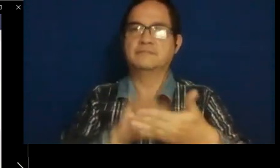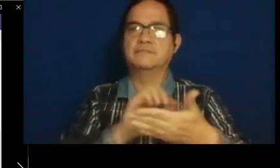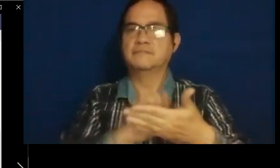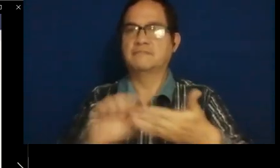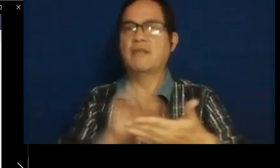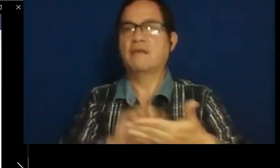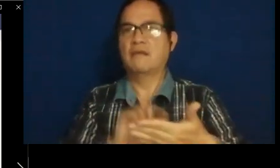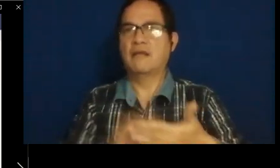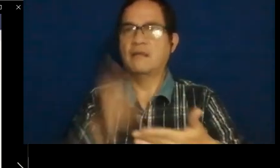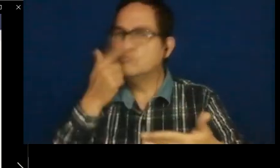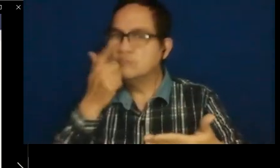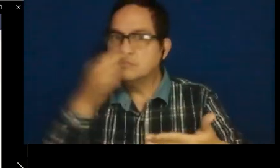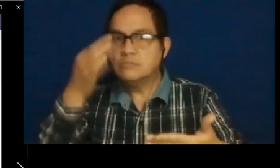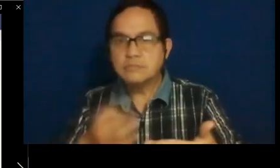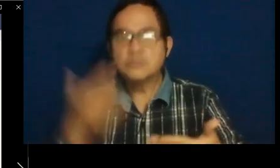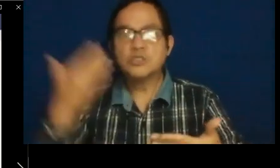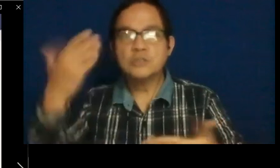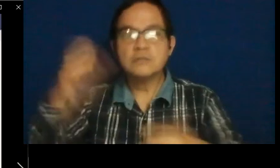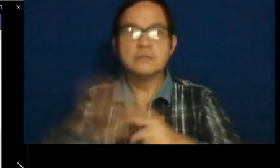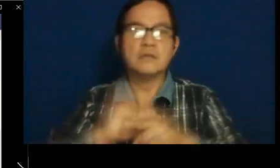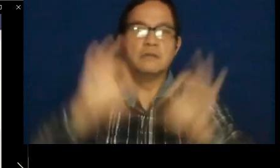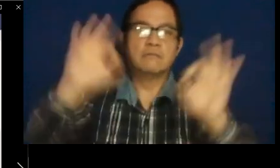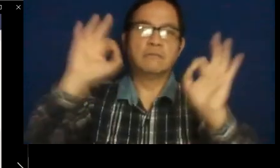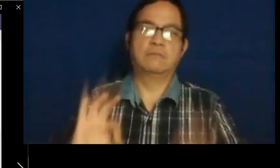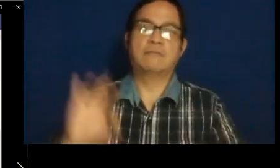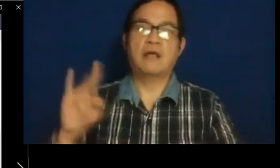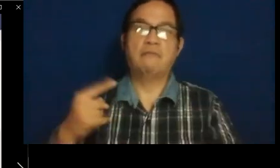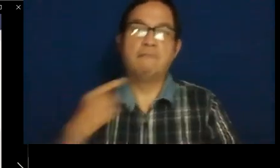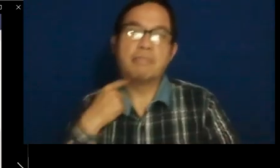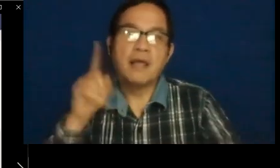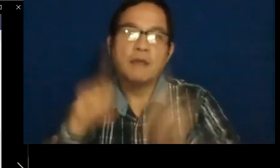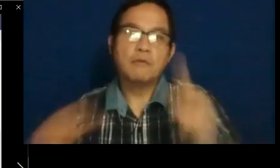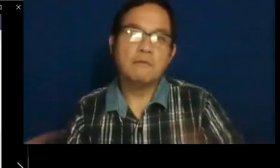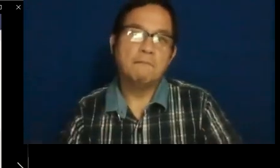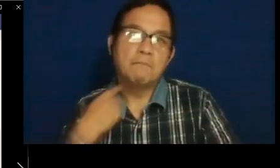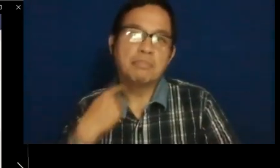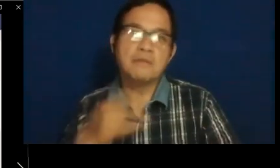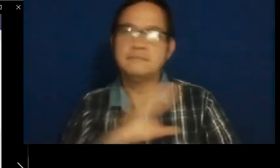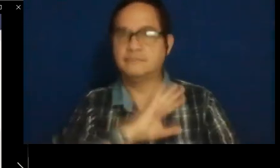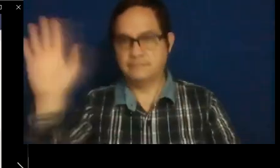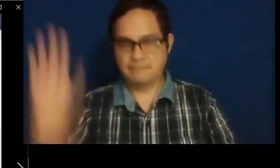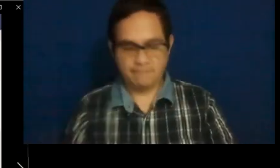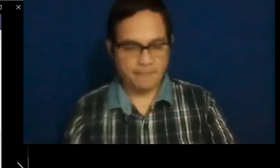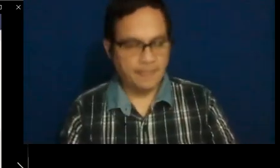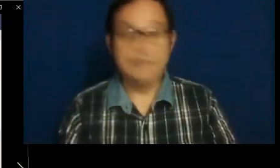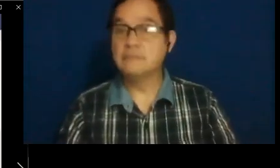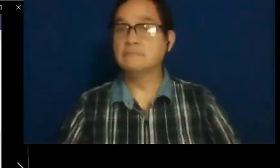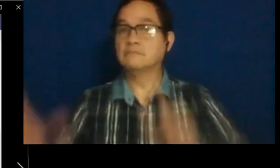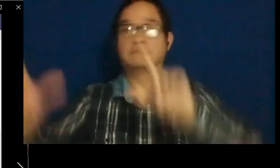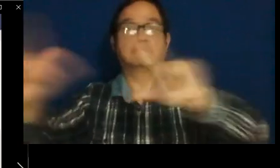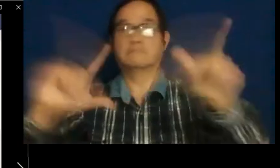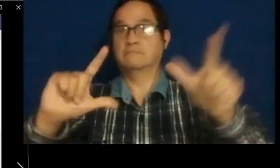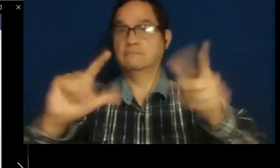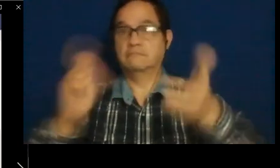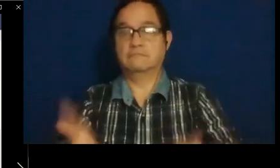link y a veces no carga. Listo, profe. Era eso. Gracias. Listo. Bueno, muchachos, entonces, pues nada, los dejo entonces para que vayan